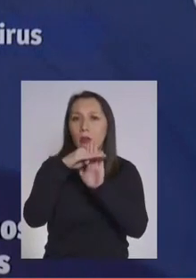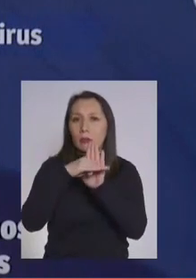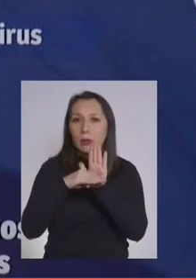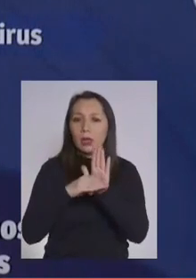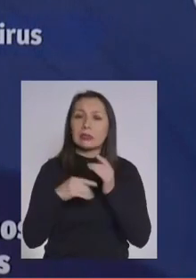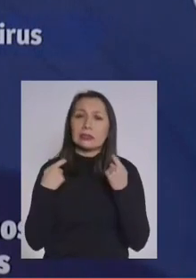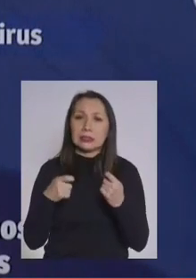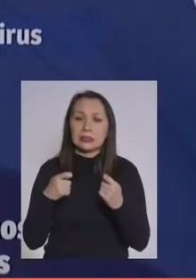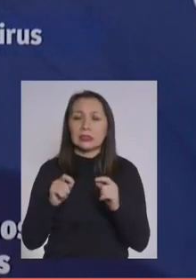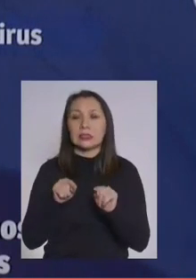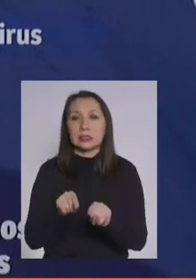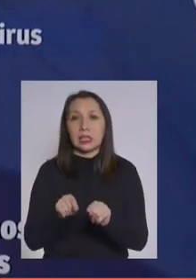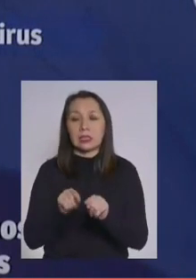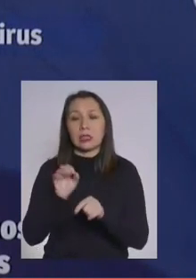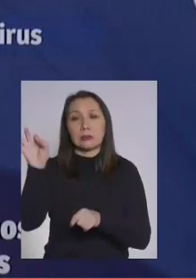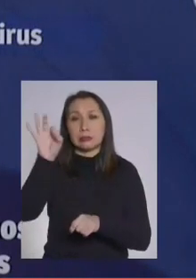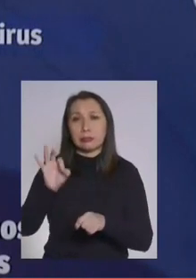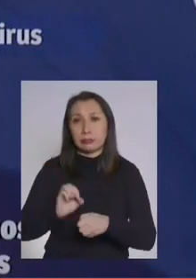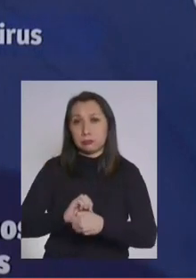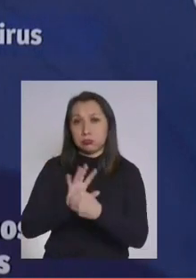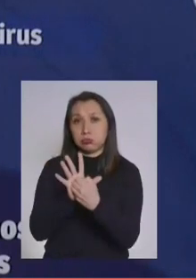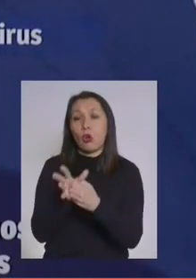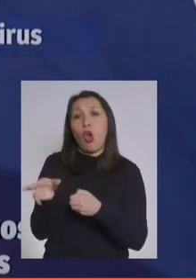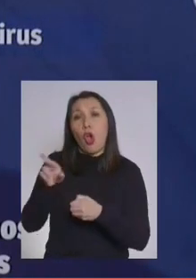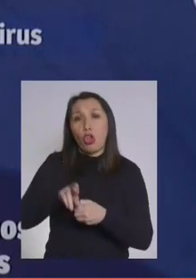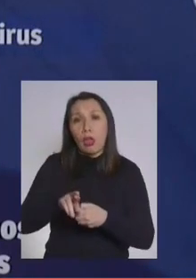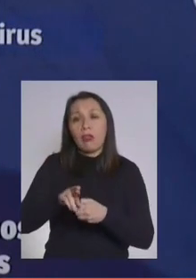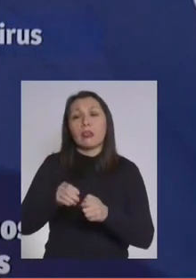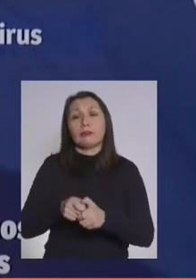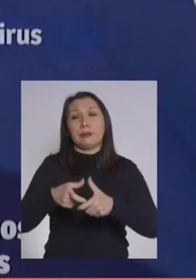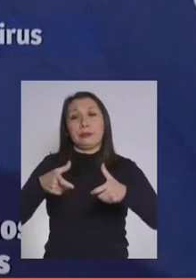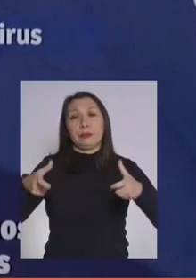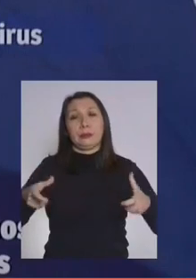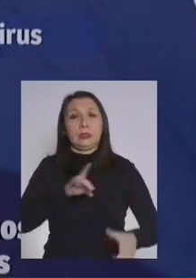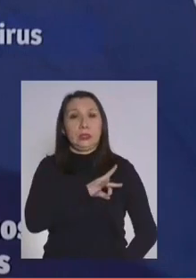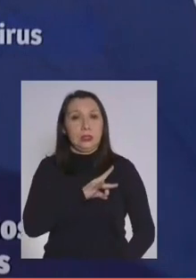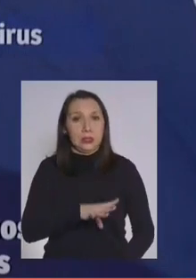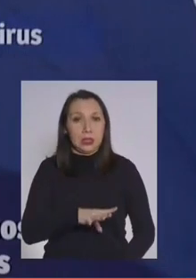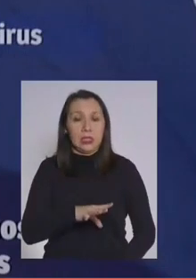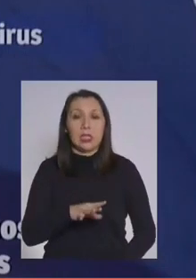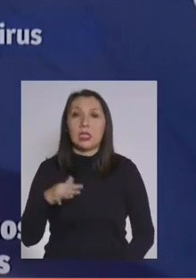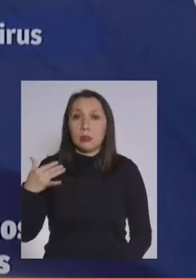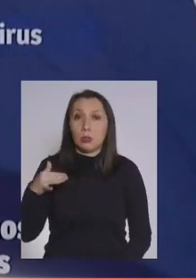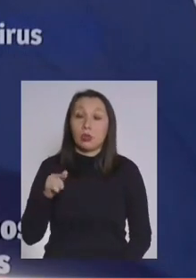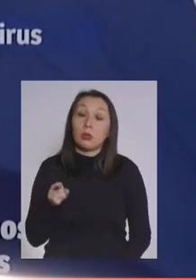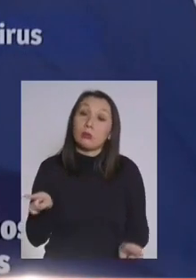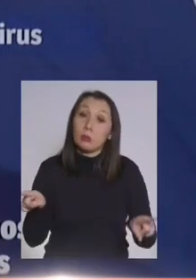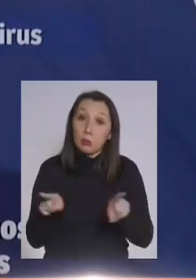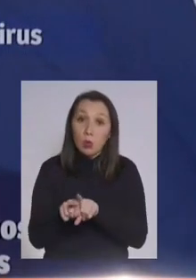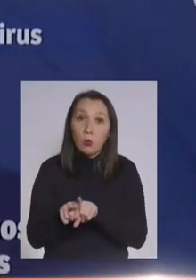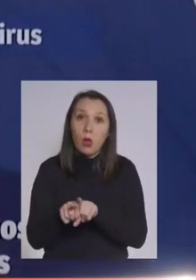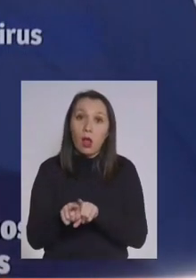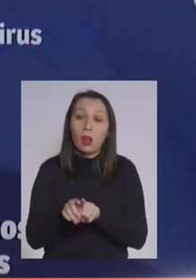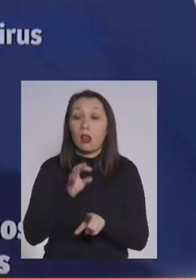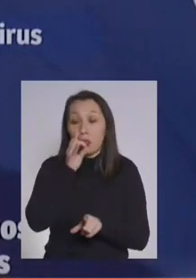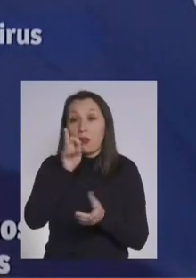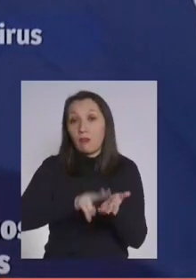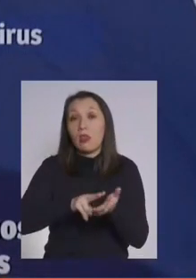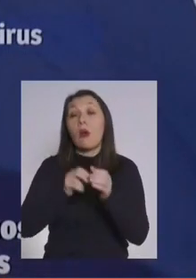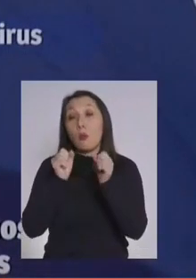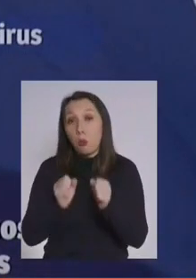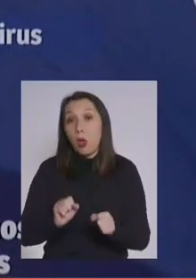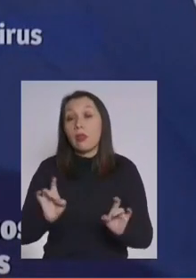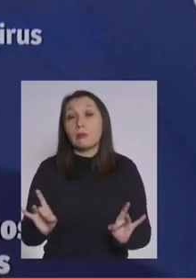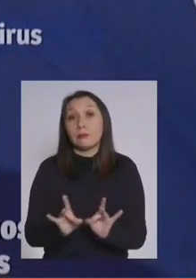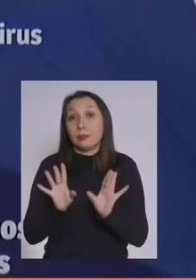y evitar que el virus vuelva a chile en forma importante a pesar de que reconocemos que pueden